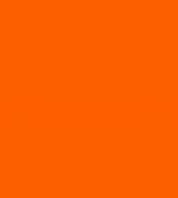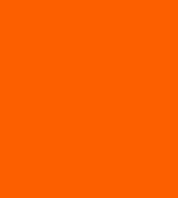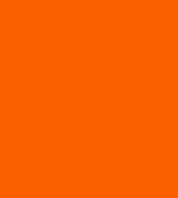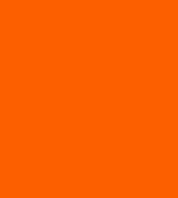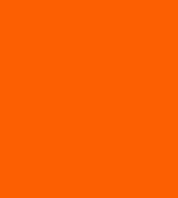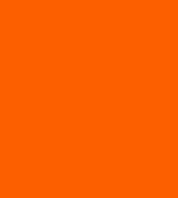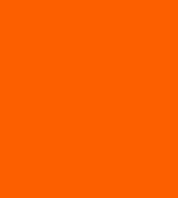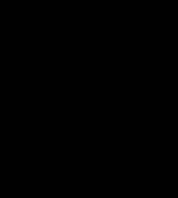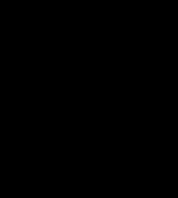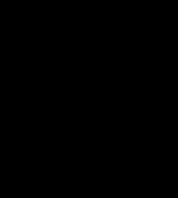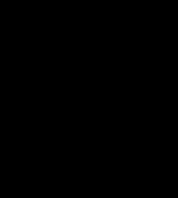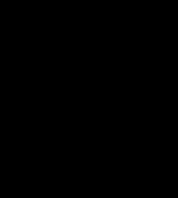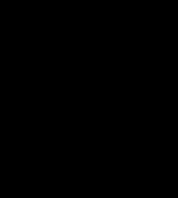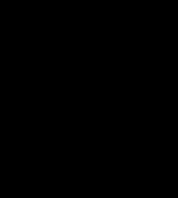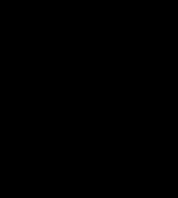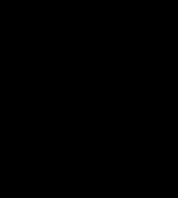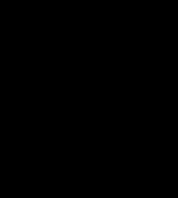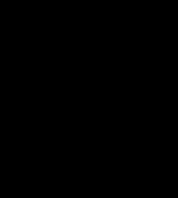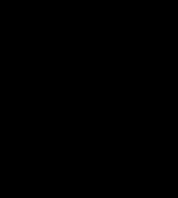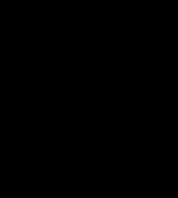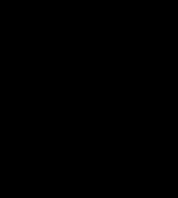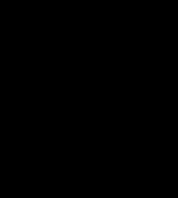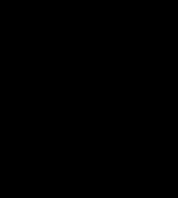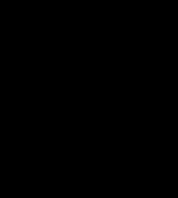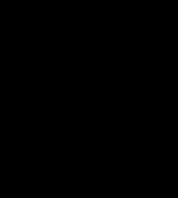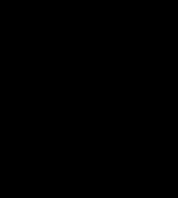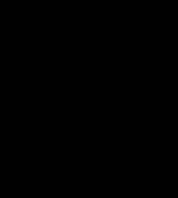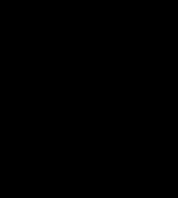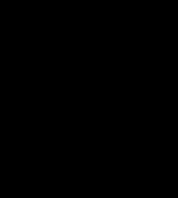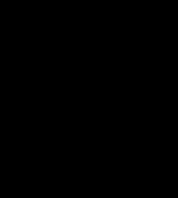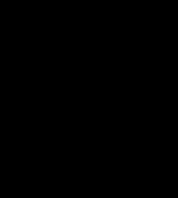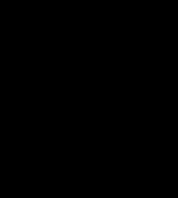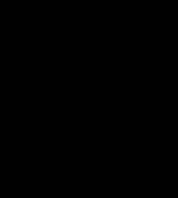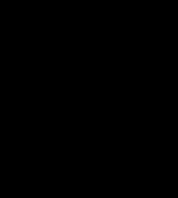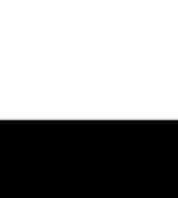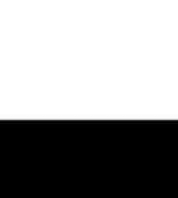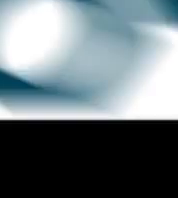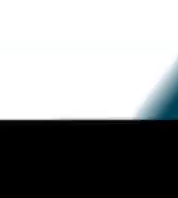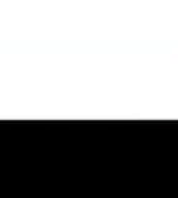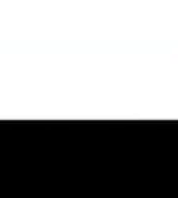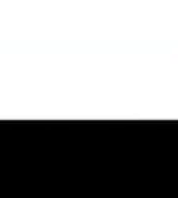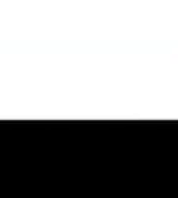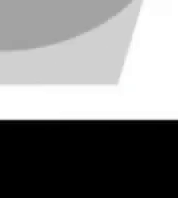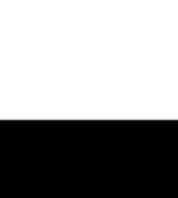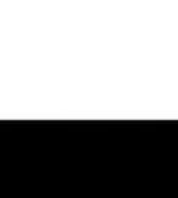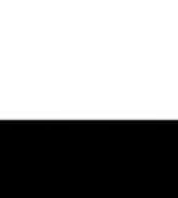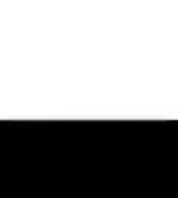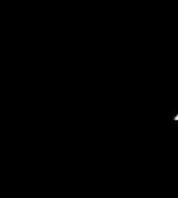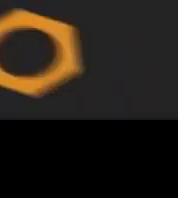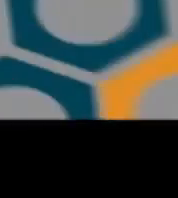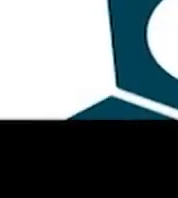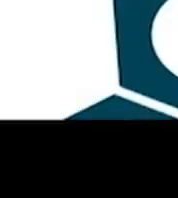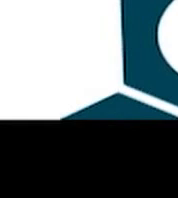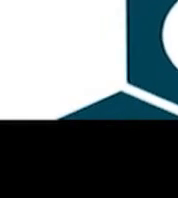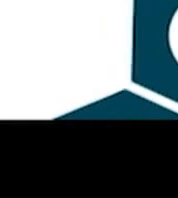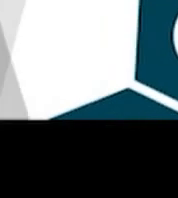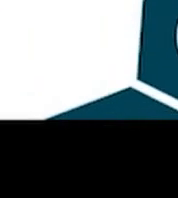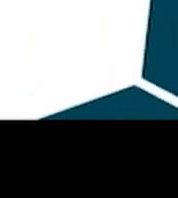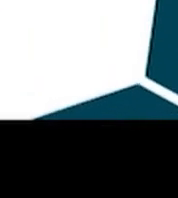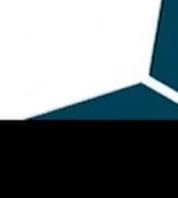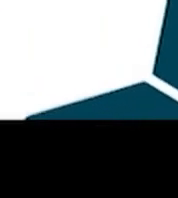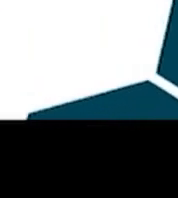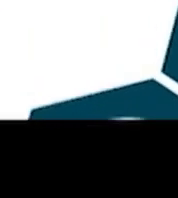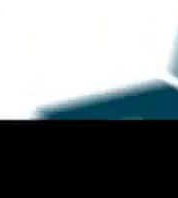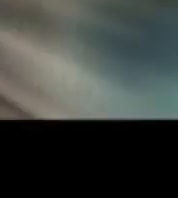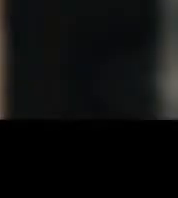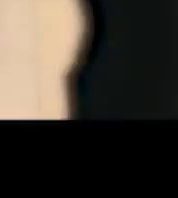todos los días por 13 Costa Rica Televisión. Este 2 de febrero, las elecciones se viven de